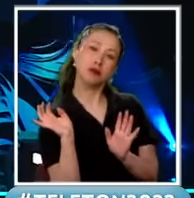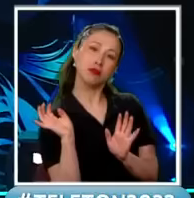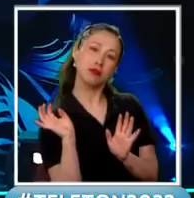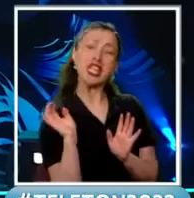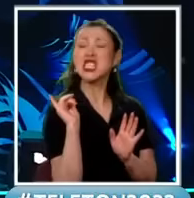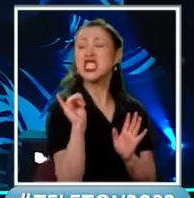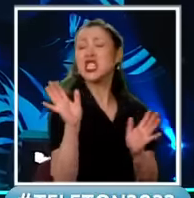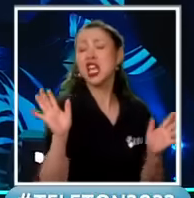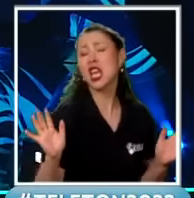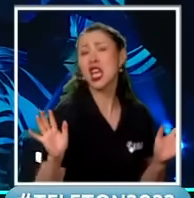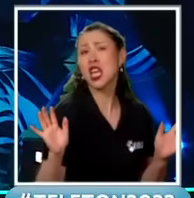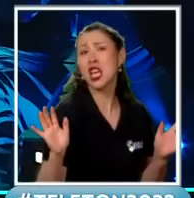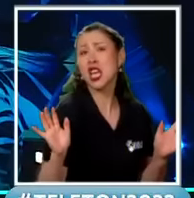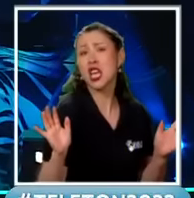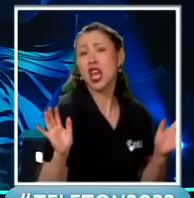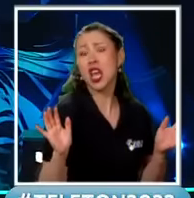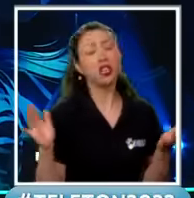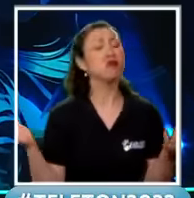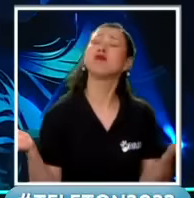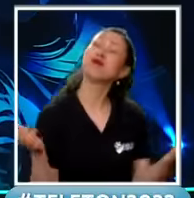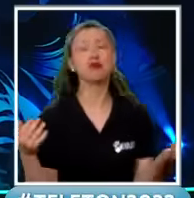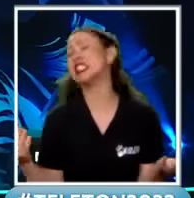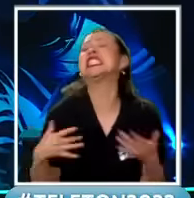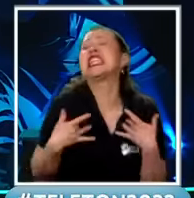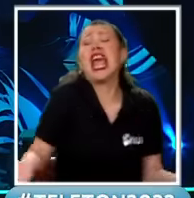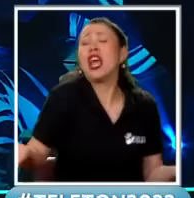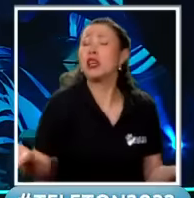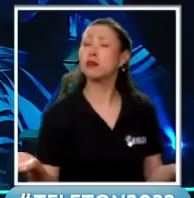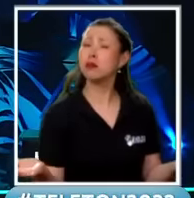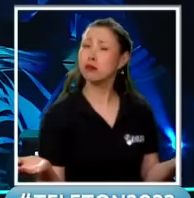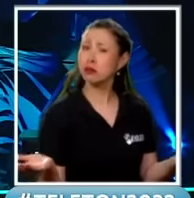Sí, juego pádel. ¿Y qué?